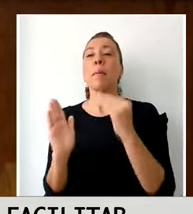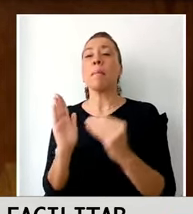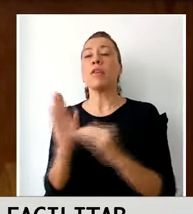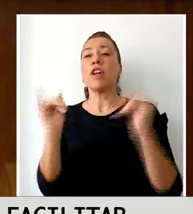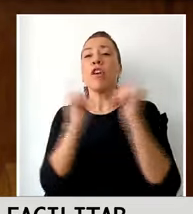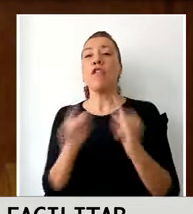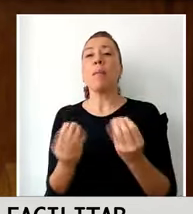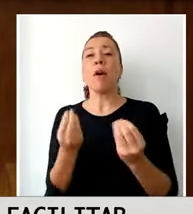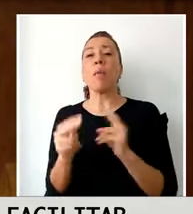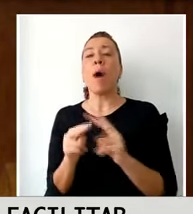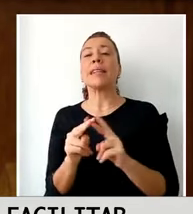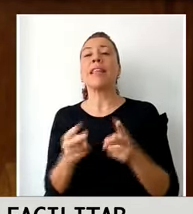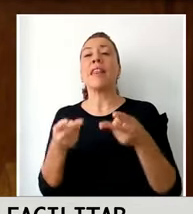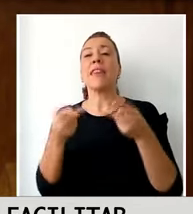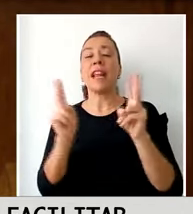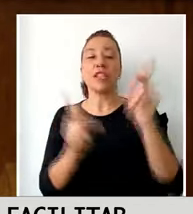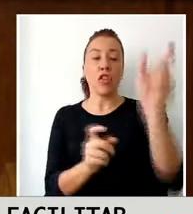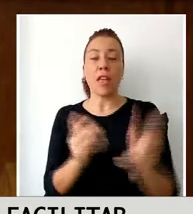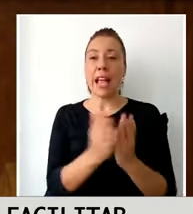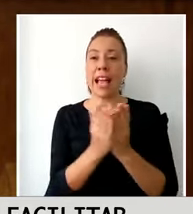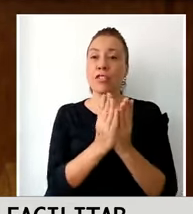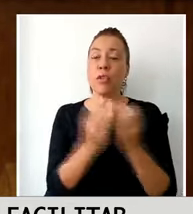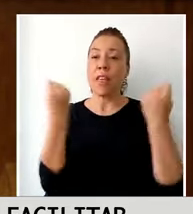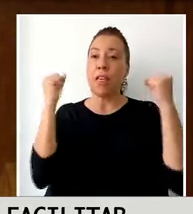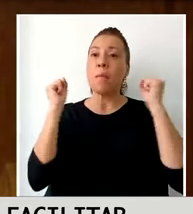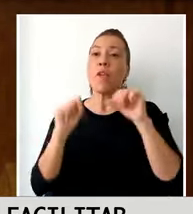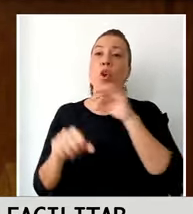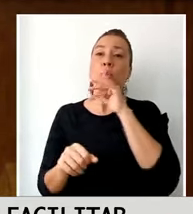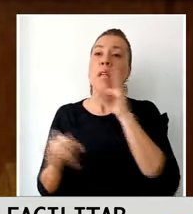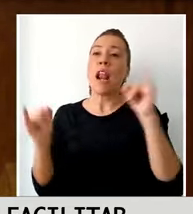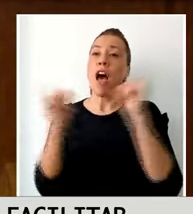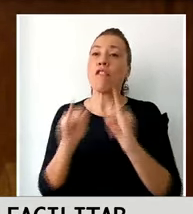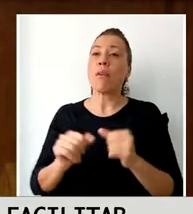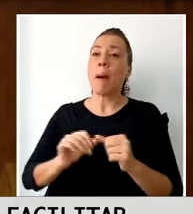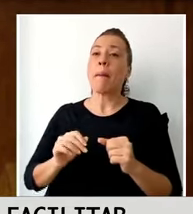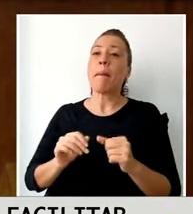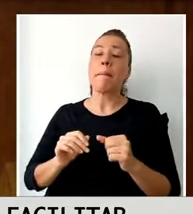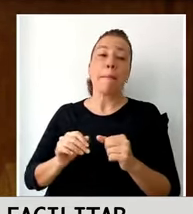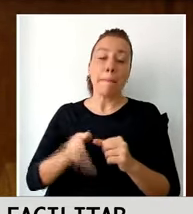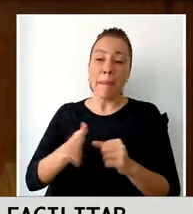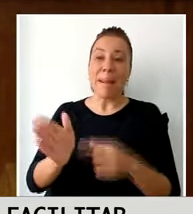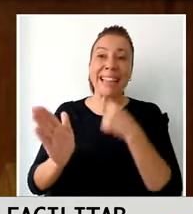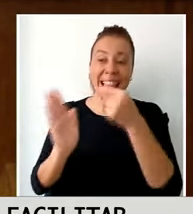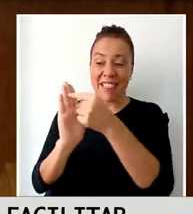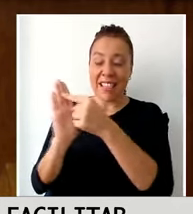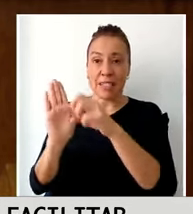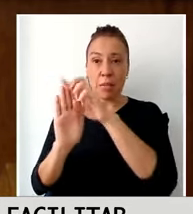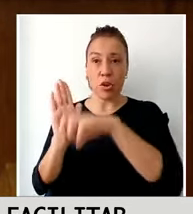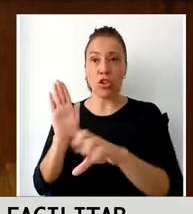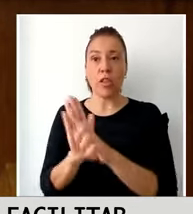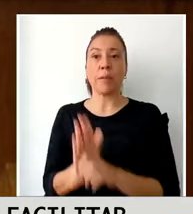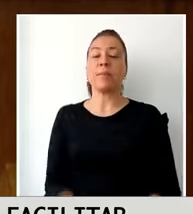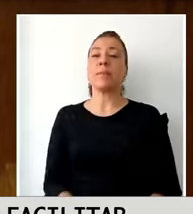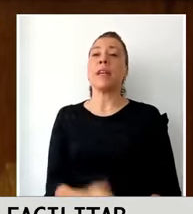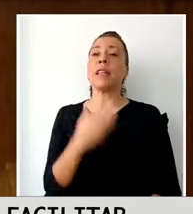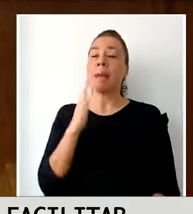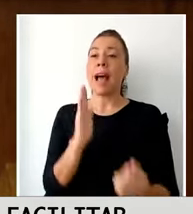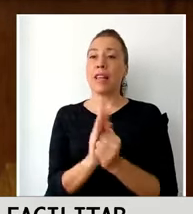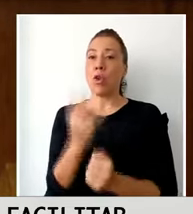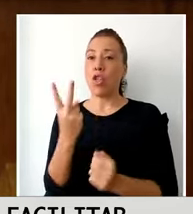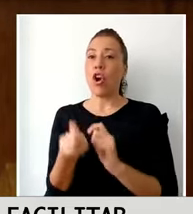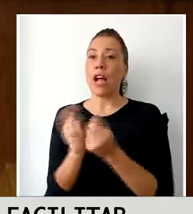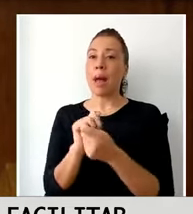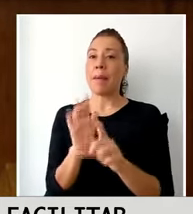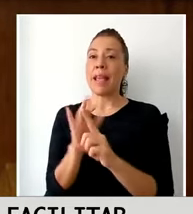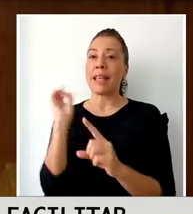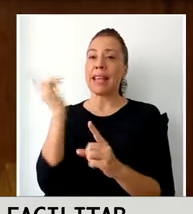derecho de los estudiantes deportistas utilizar los mecanismos permanentes mencionados Por otra parte el artículo 2 modifica la ley general de